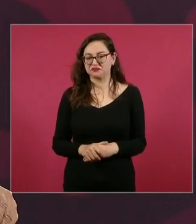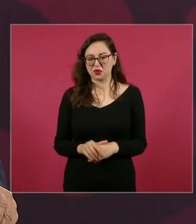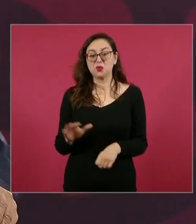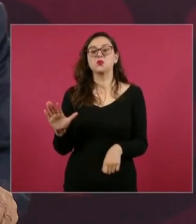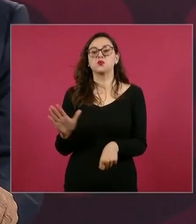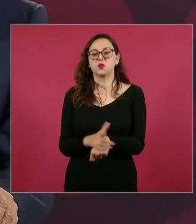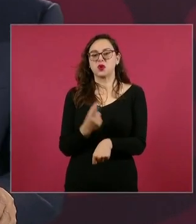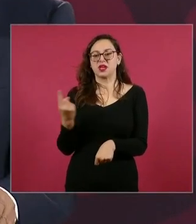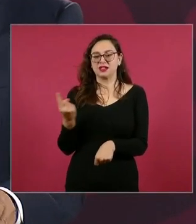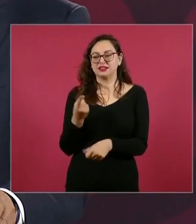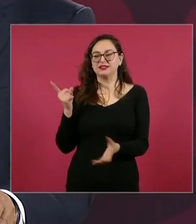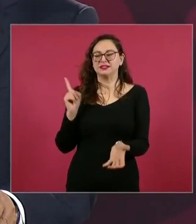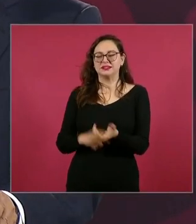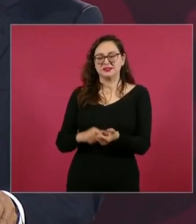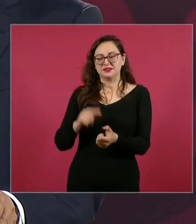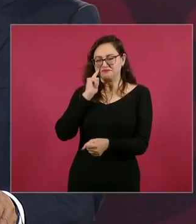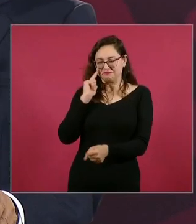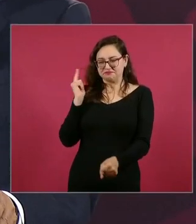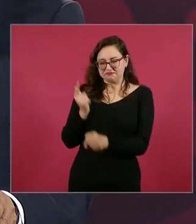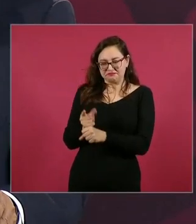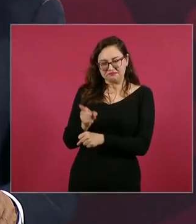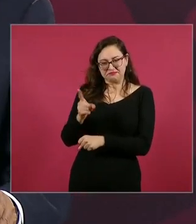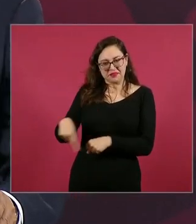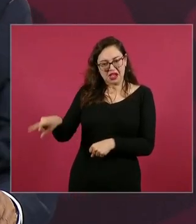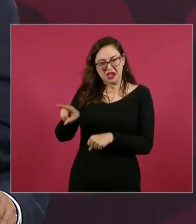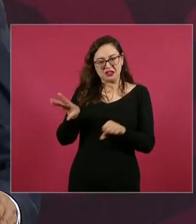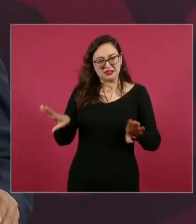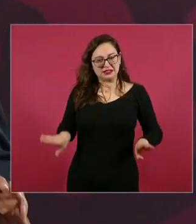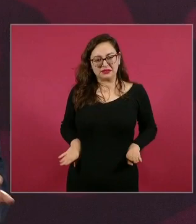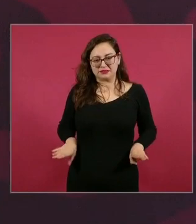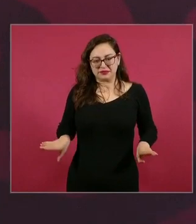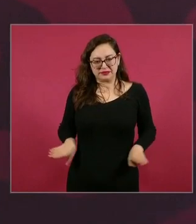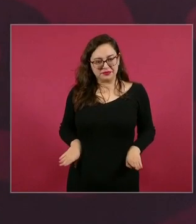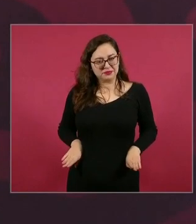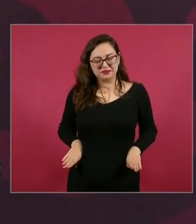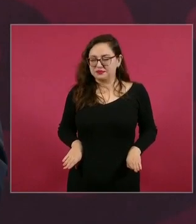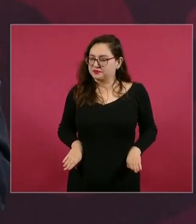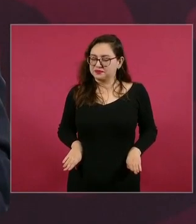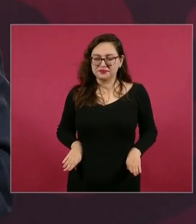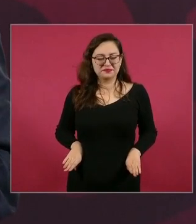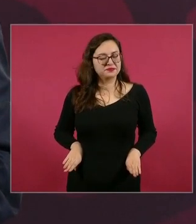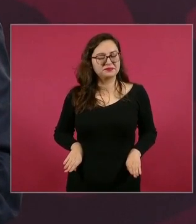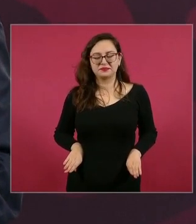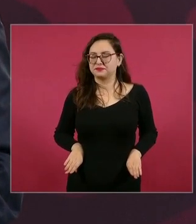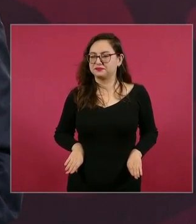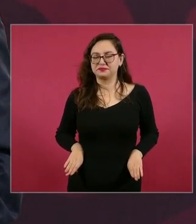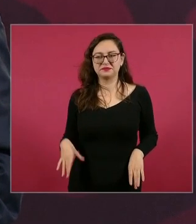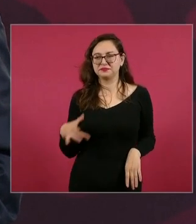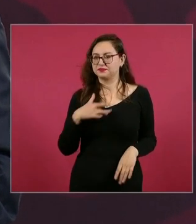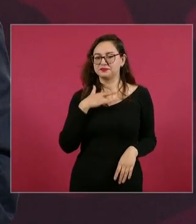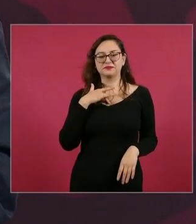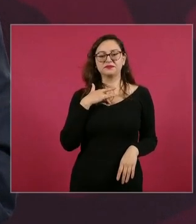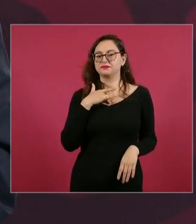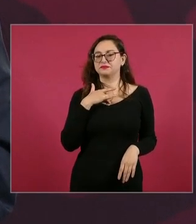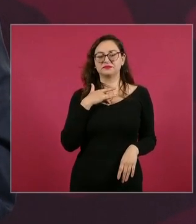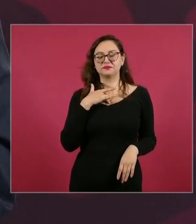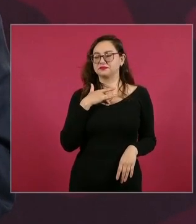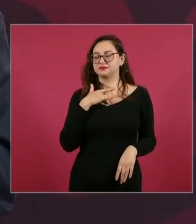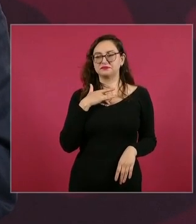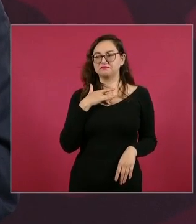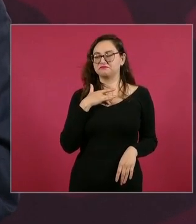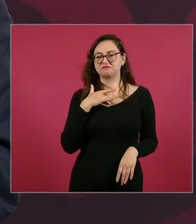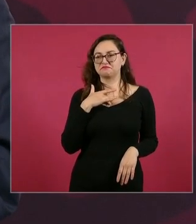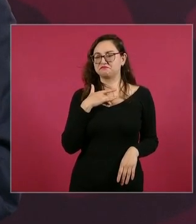cosas que yo considero este no